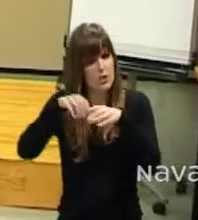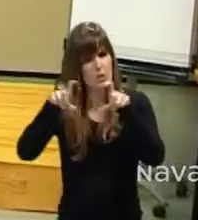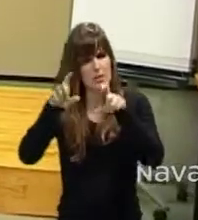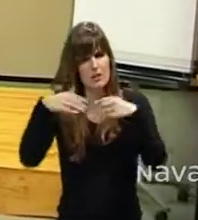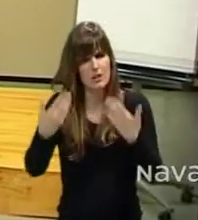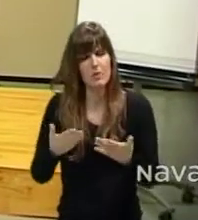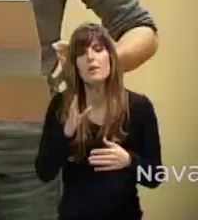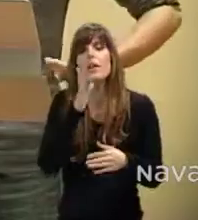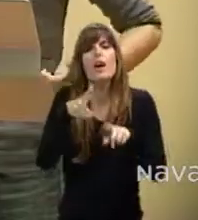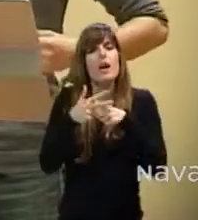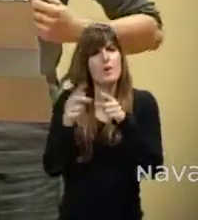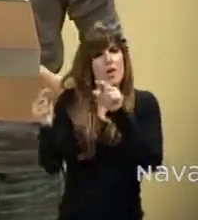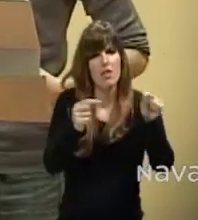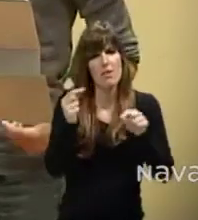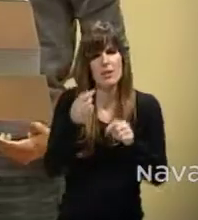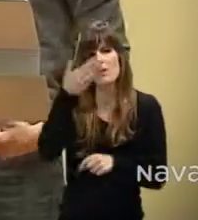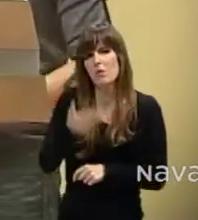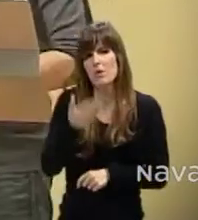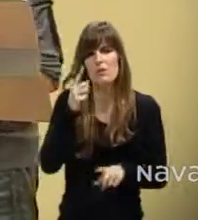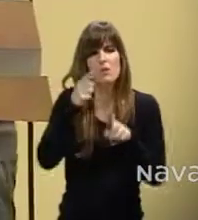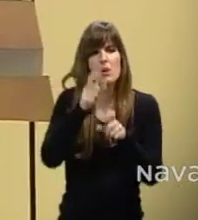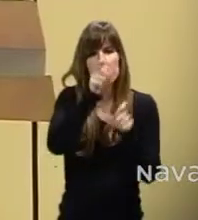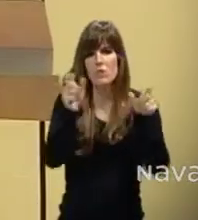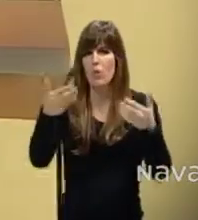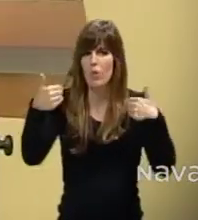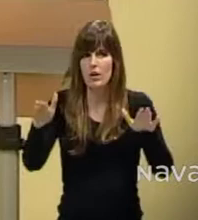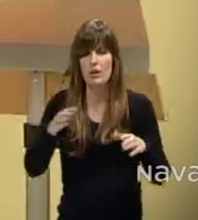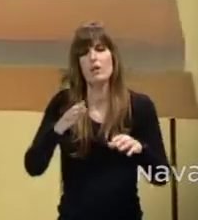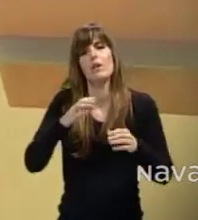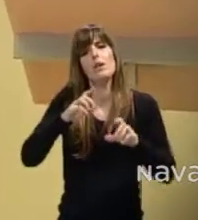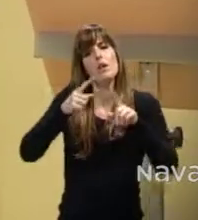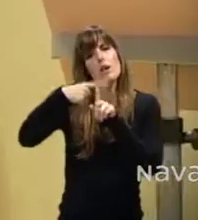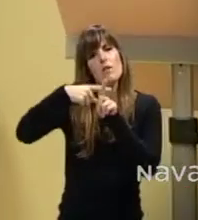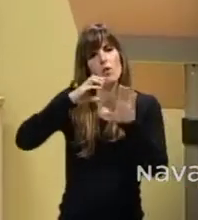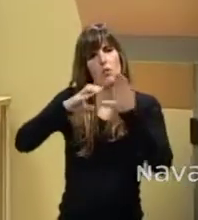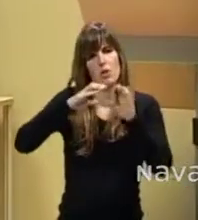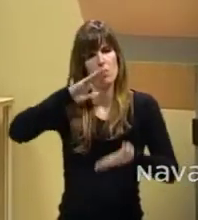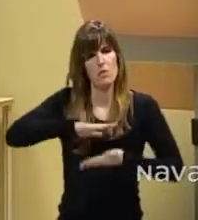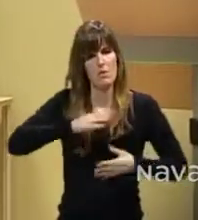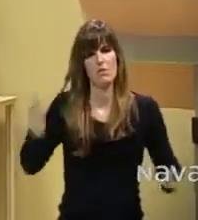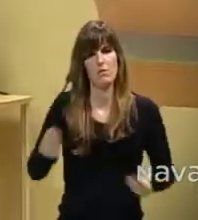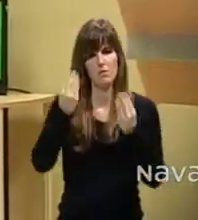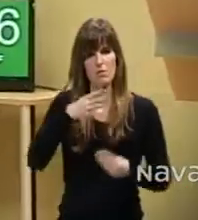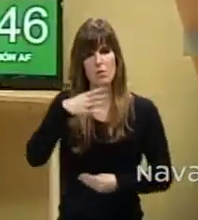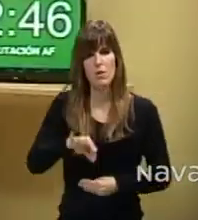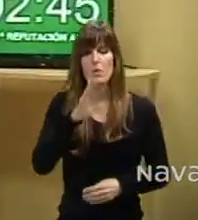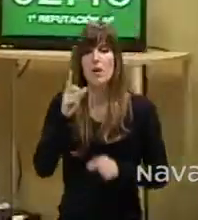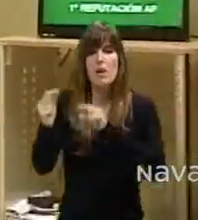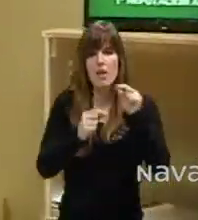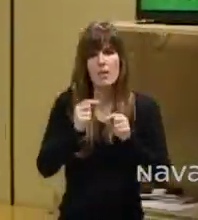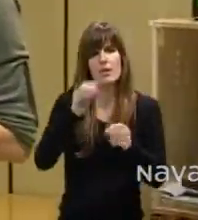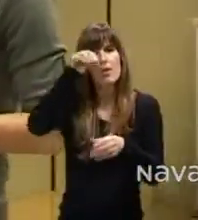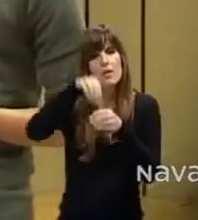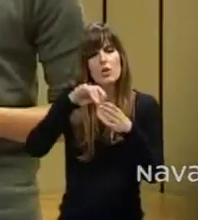El debate es una herramienta que nos sirve a todas las personas para poder mejorar nuestro nivel comunicativo, porque usa todas las técnicas de la